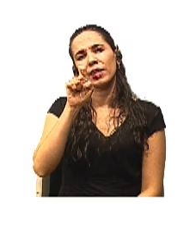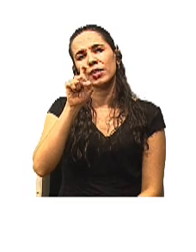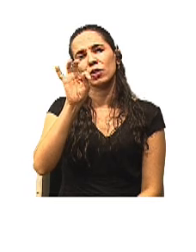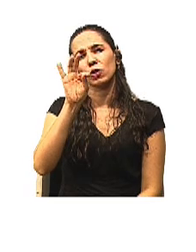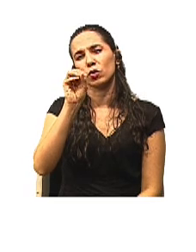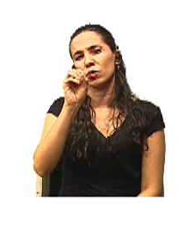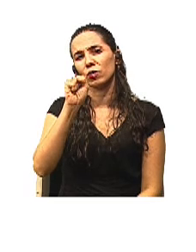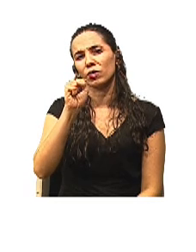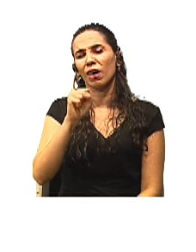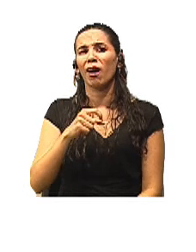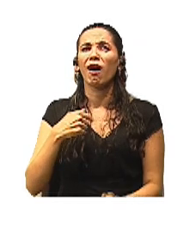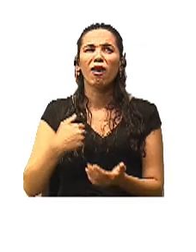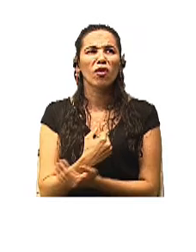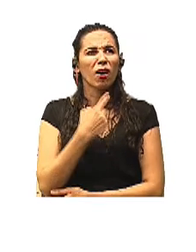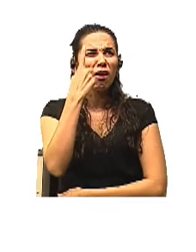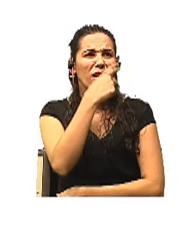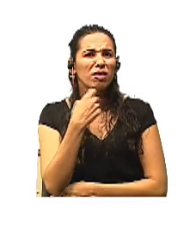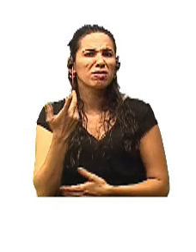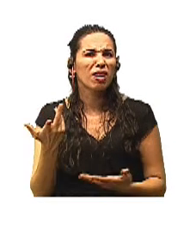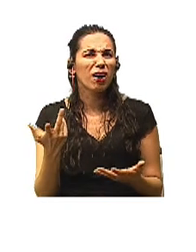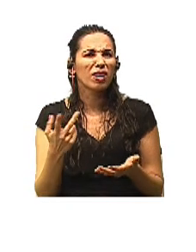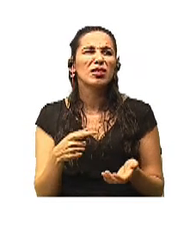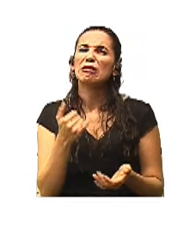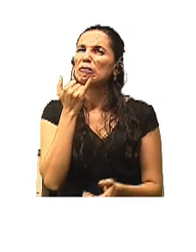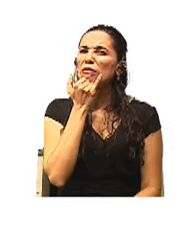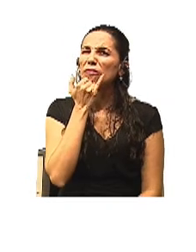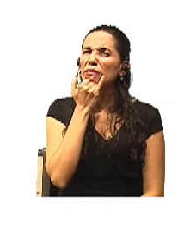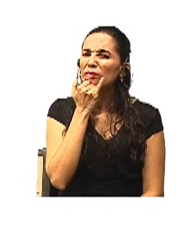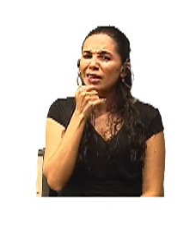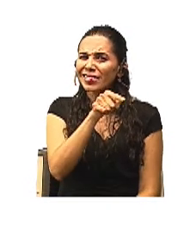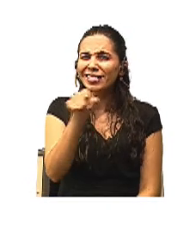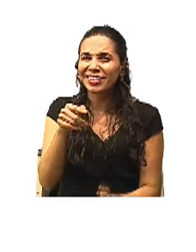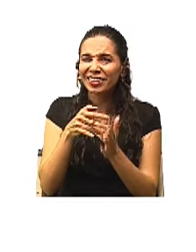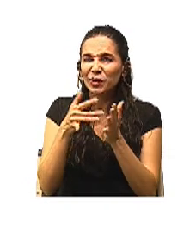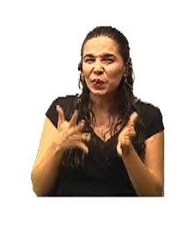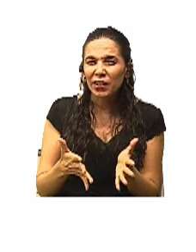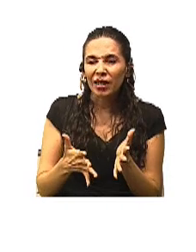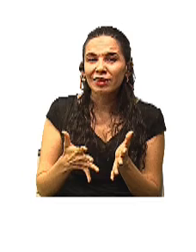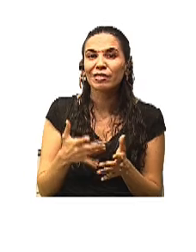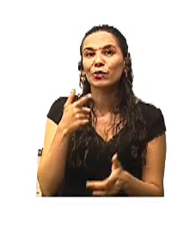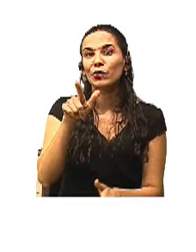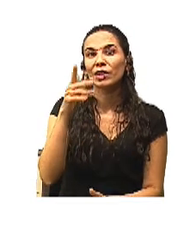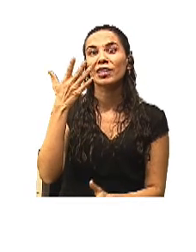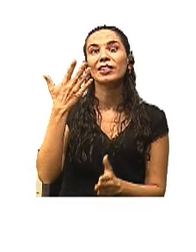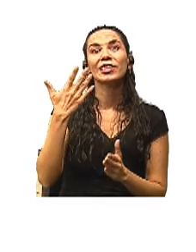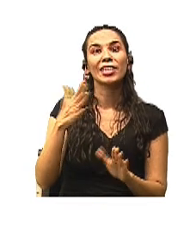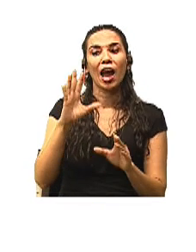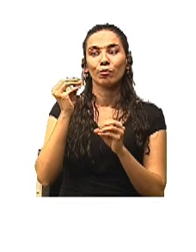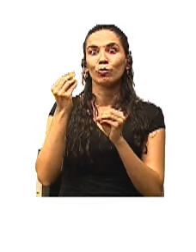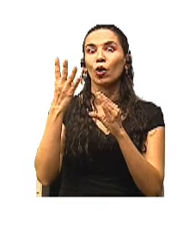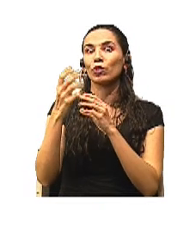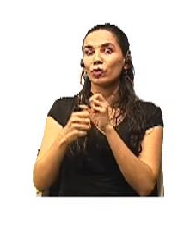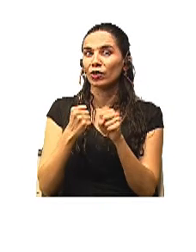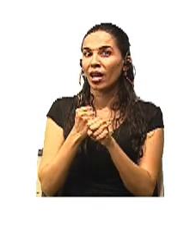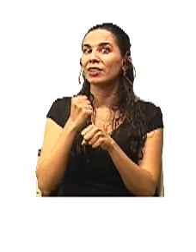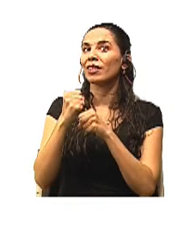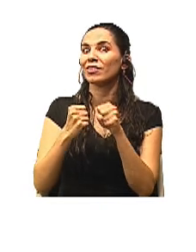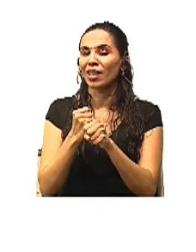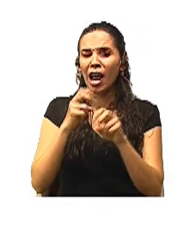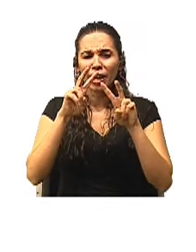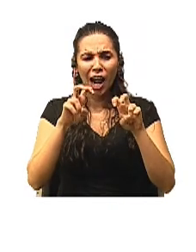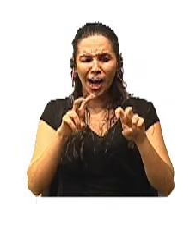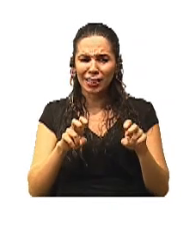vez las caras! ¿Qué les pasa, queridos estudiantes? Si ustedes ya tienen muchos años de ver análisis